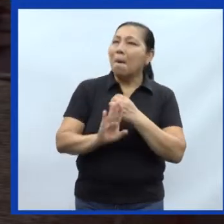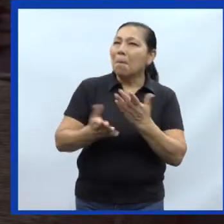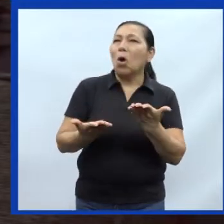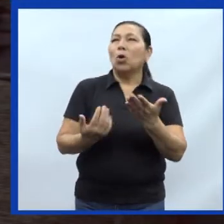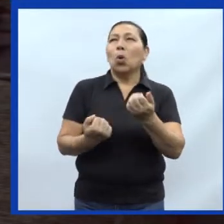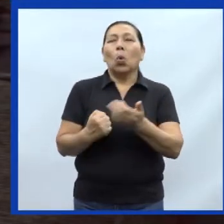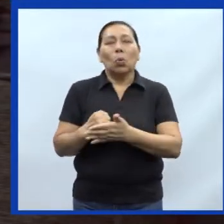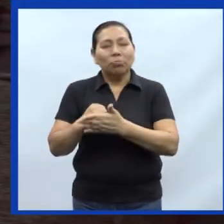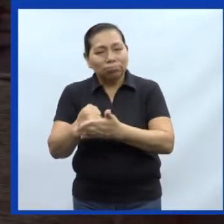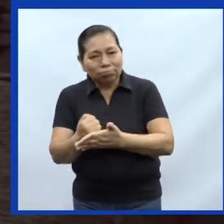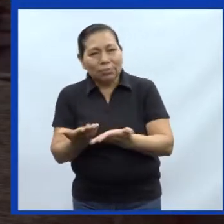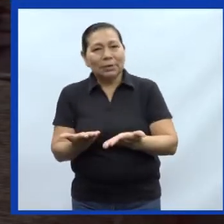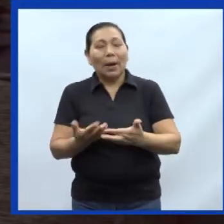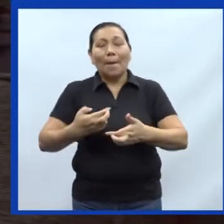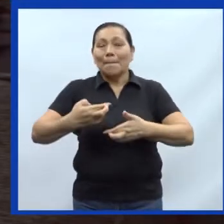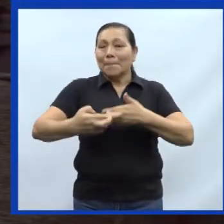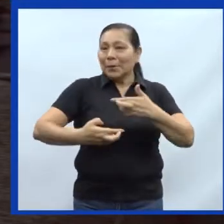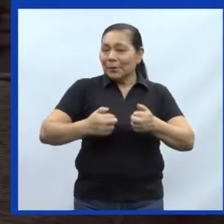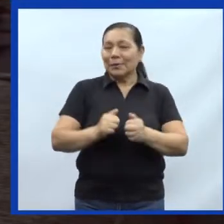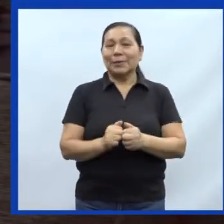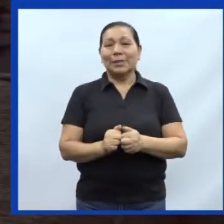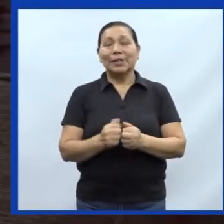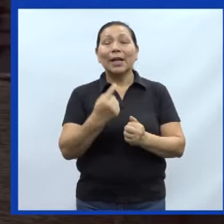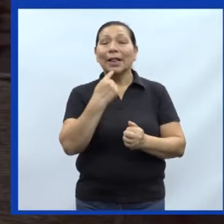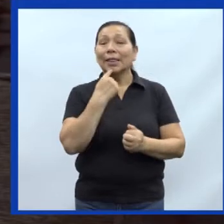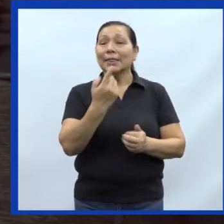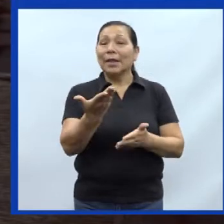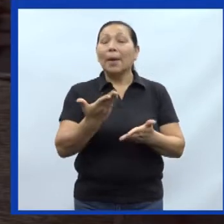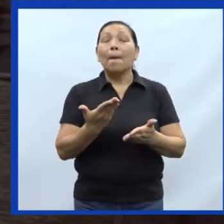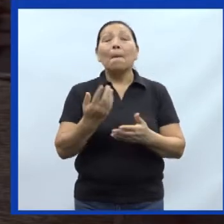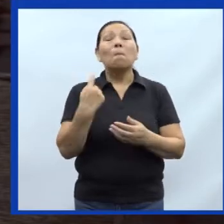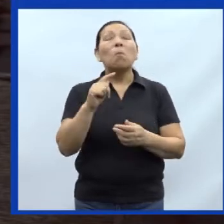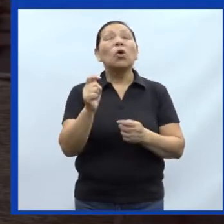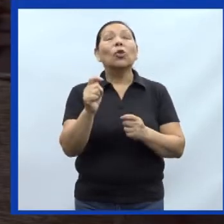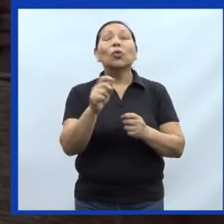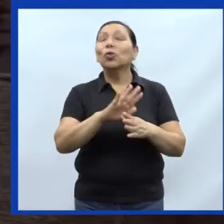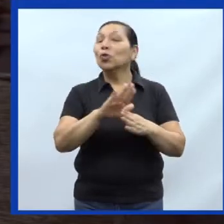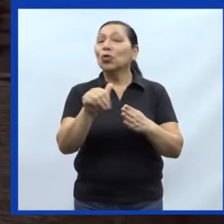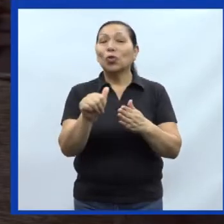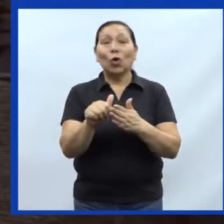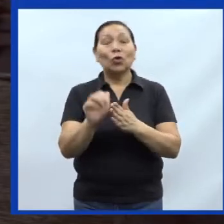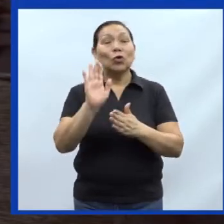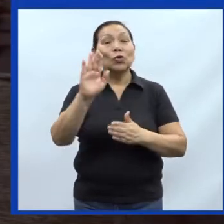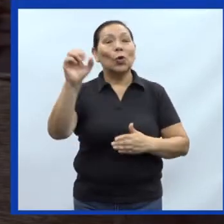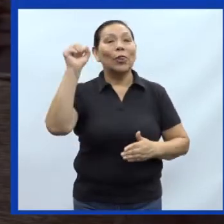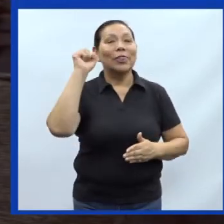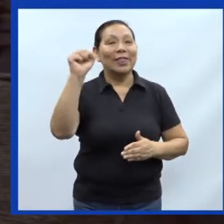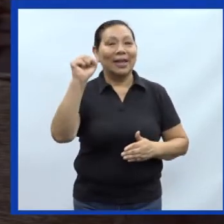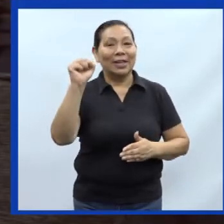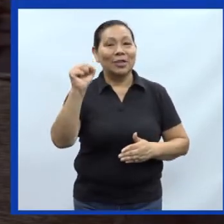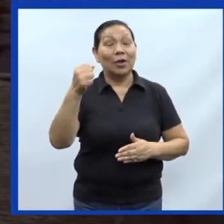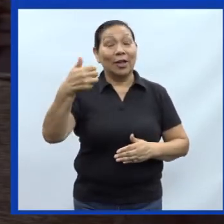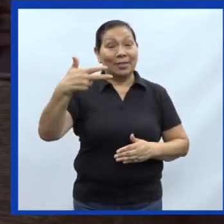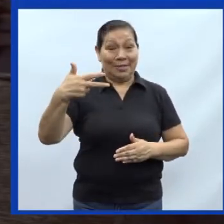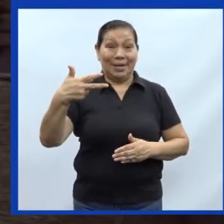data y cumplimiento, el proceso de amparo se va a caracterizar por tutelar todos aquellos derechos que los